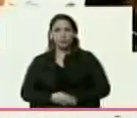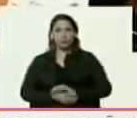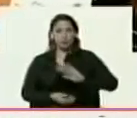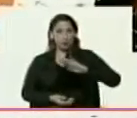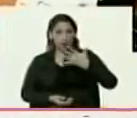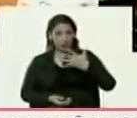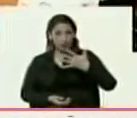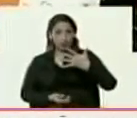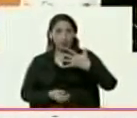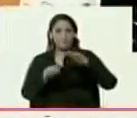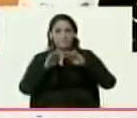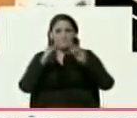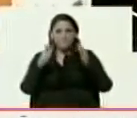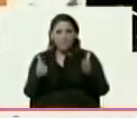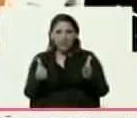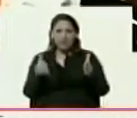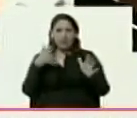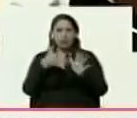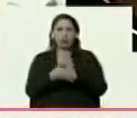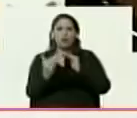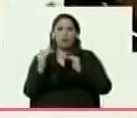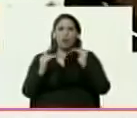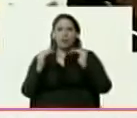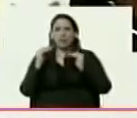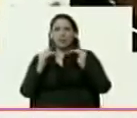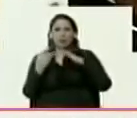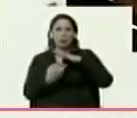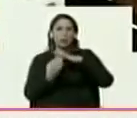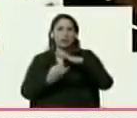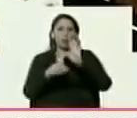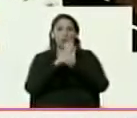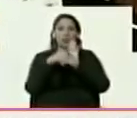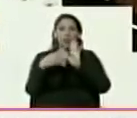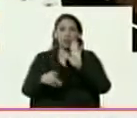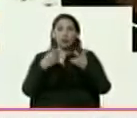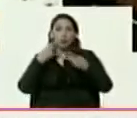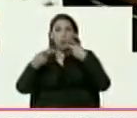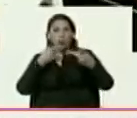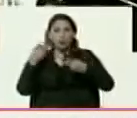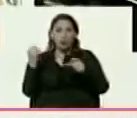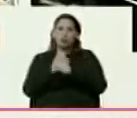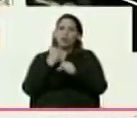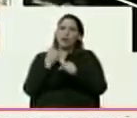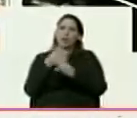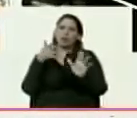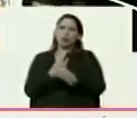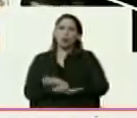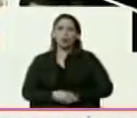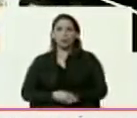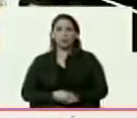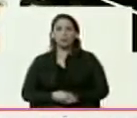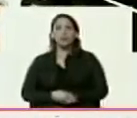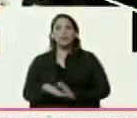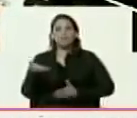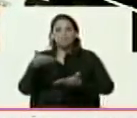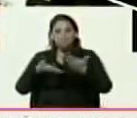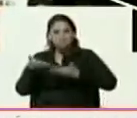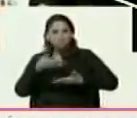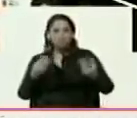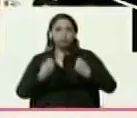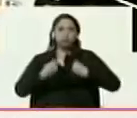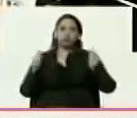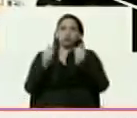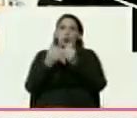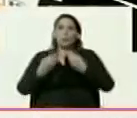quinto lugar, es una mesa de equilibrio institucional y derechos políticos que trabajará la coexistencia y la